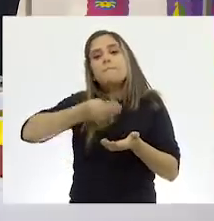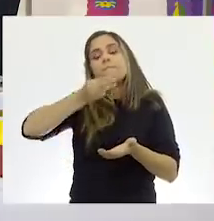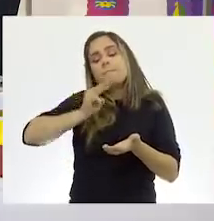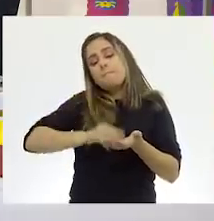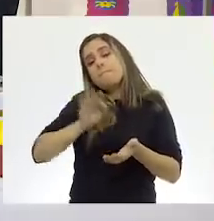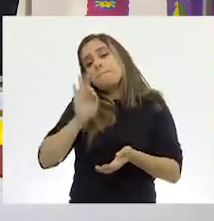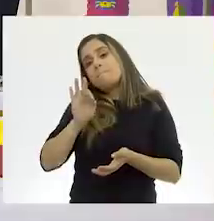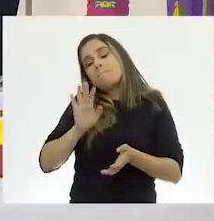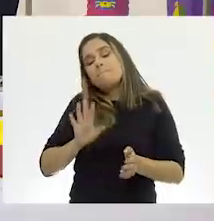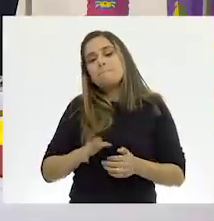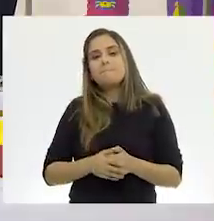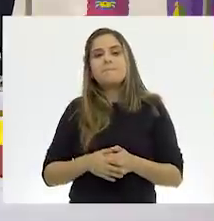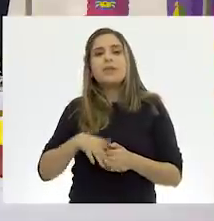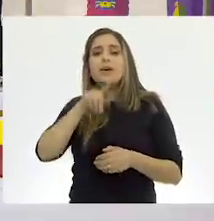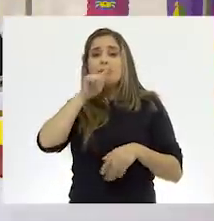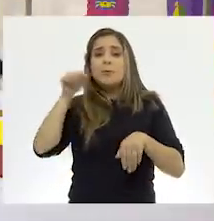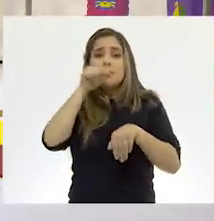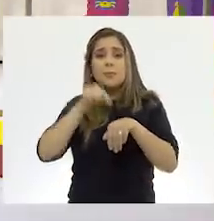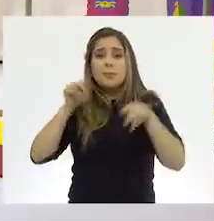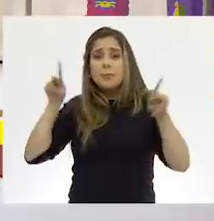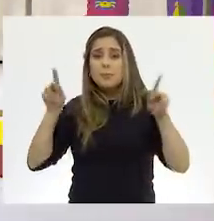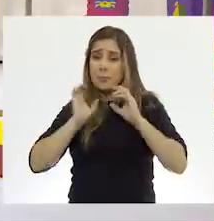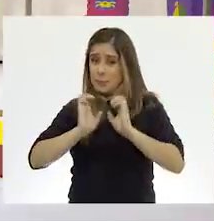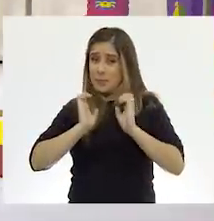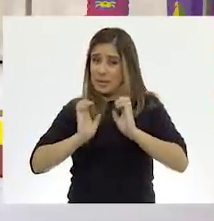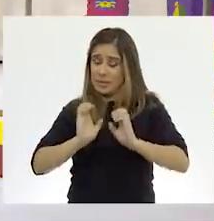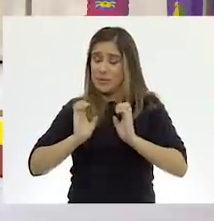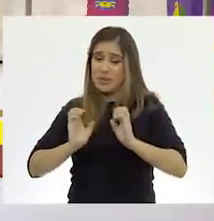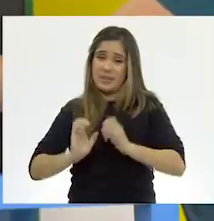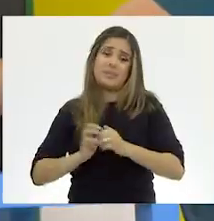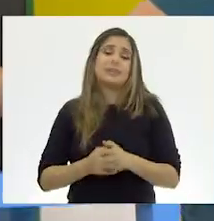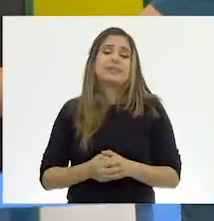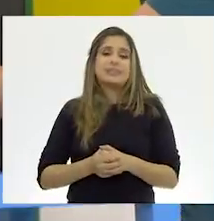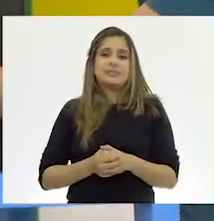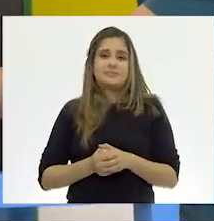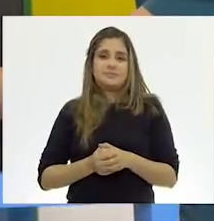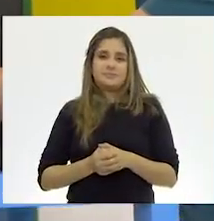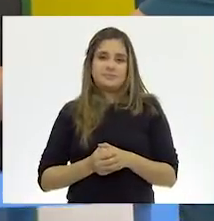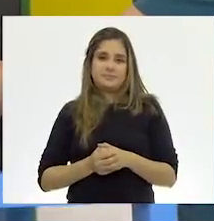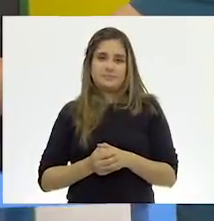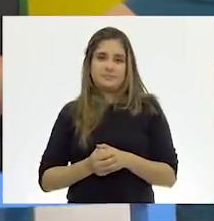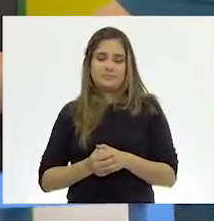¿Seguro? ¿Y si me pica una abeja? Bueno, con cuidado, con cuidado. Con gente, ¿eh?